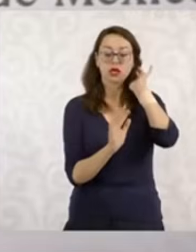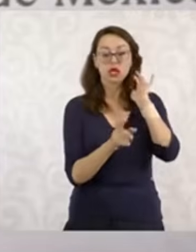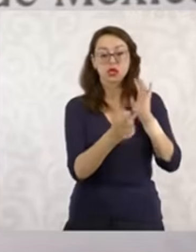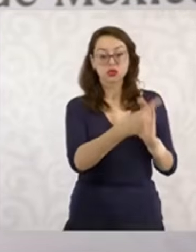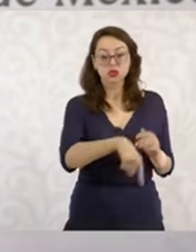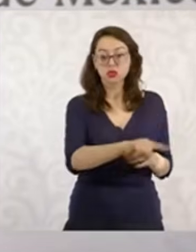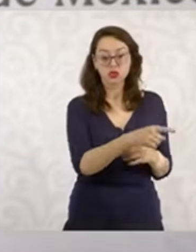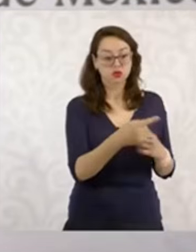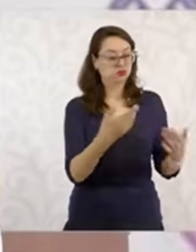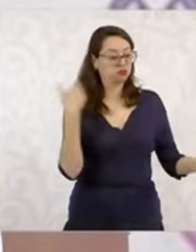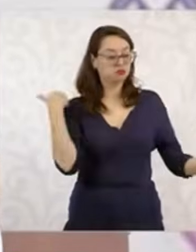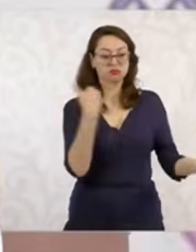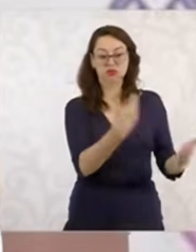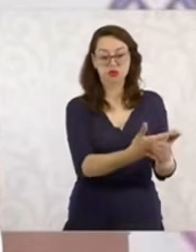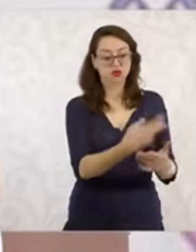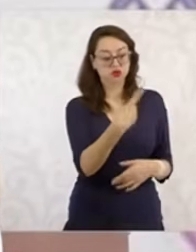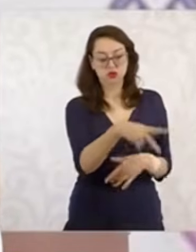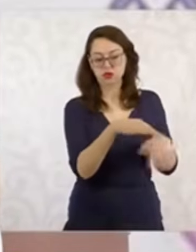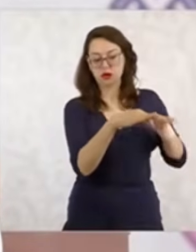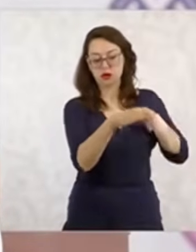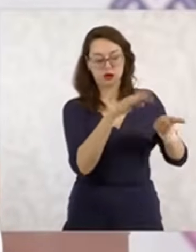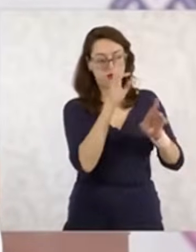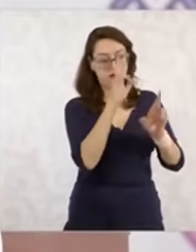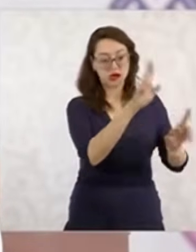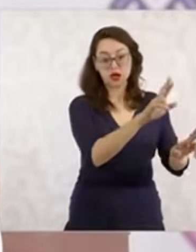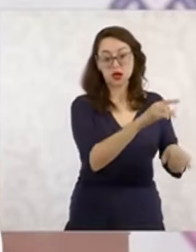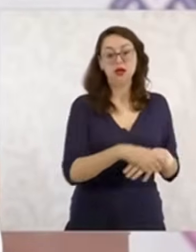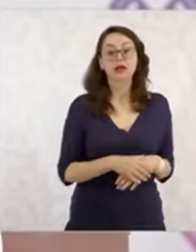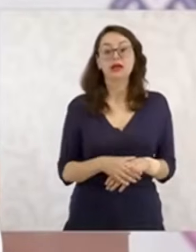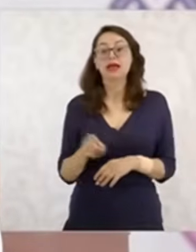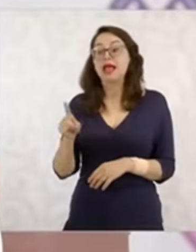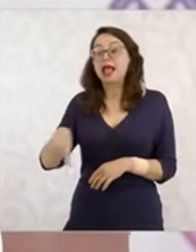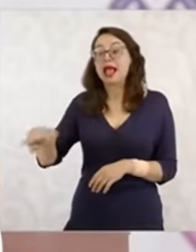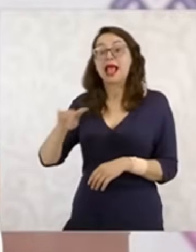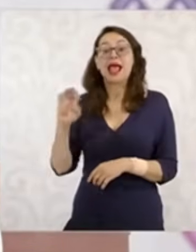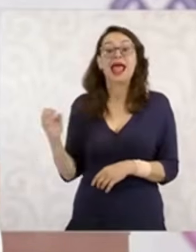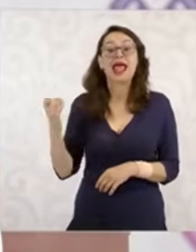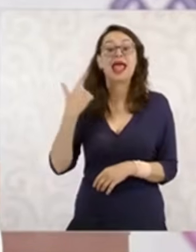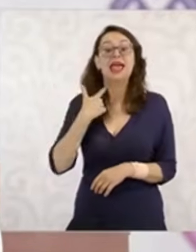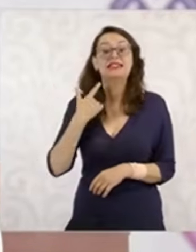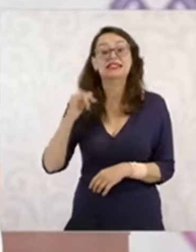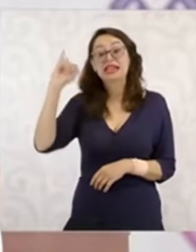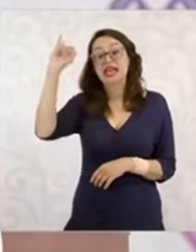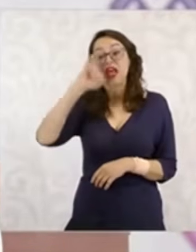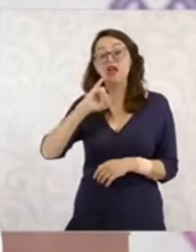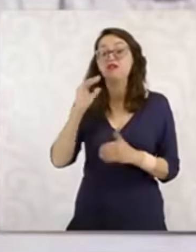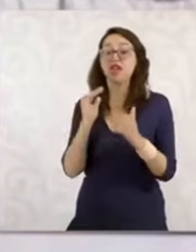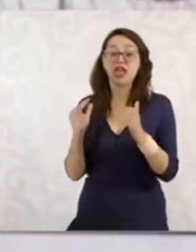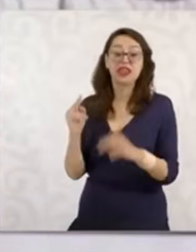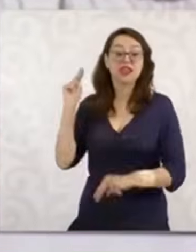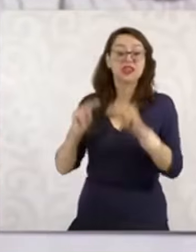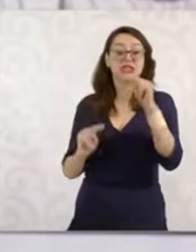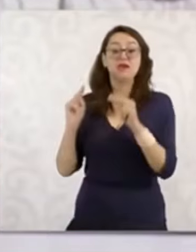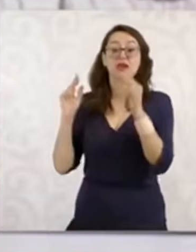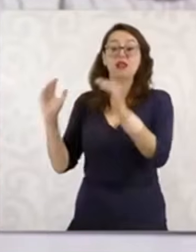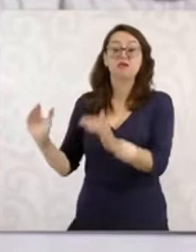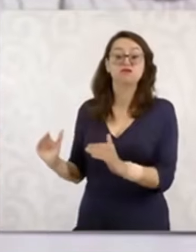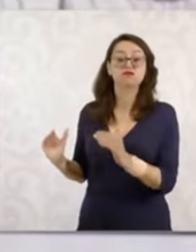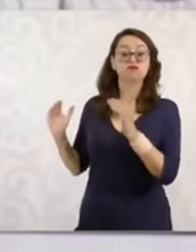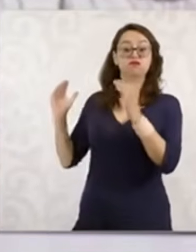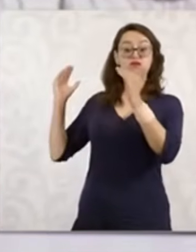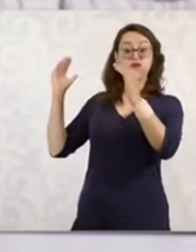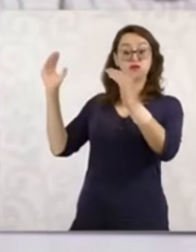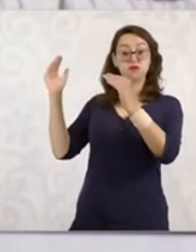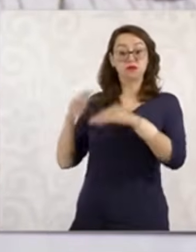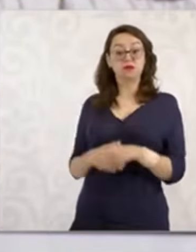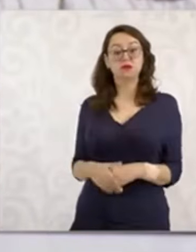negociaciones históricas que han hecho. No, nos estamos refiriendo a aquellos trabajadores de confianza, los altos mandos, que a la fecha con